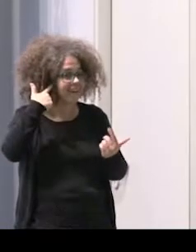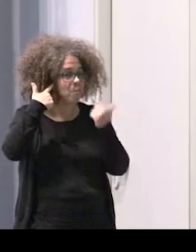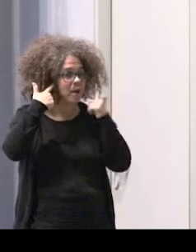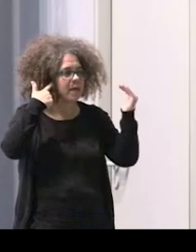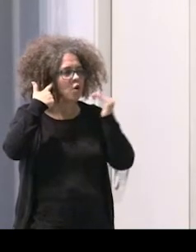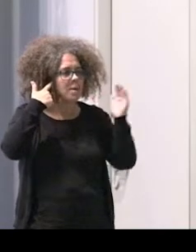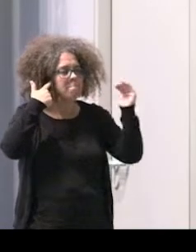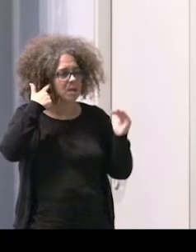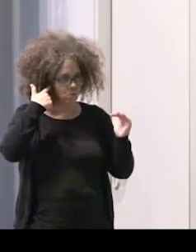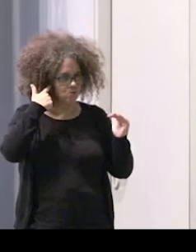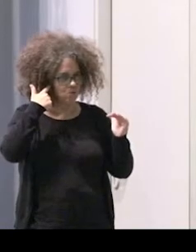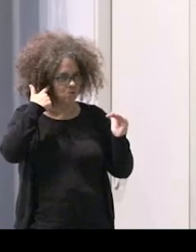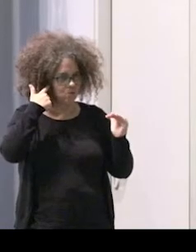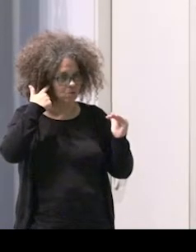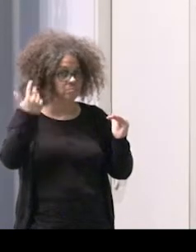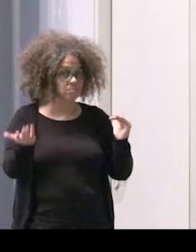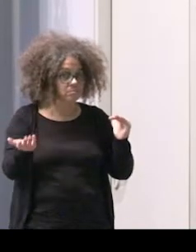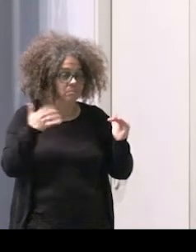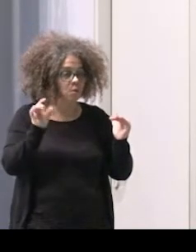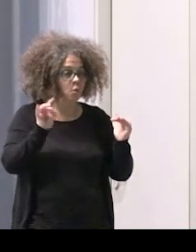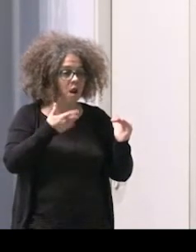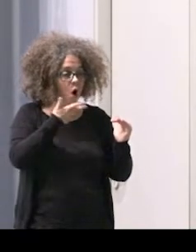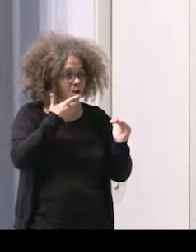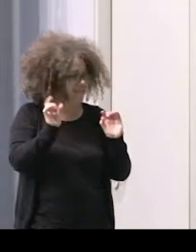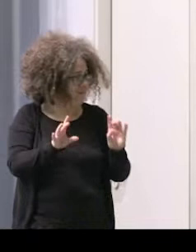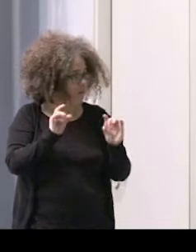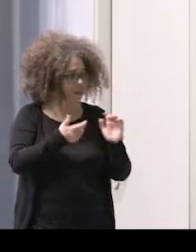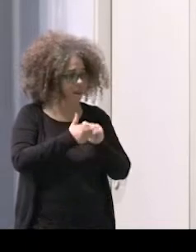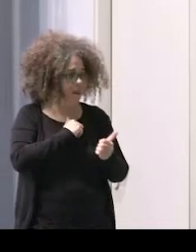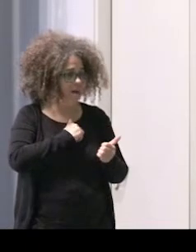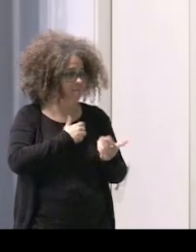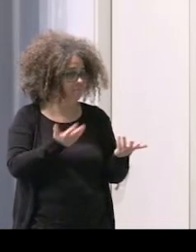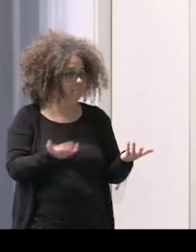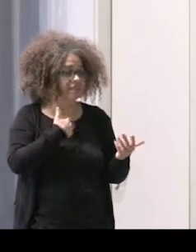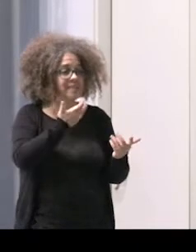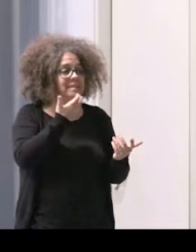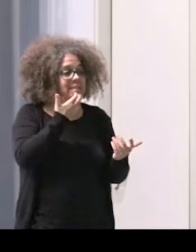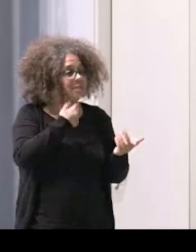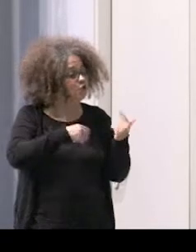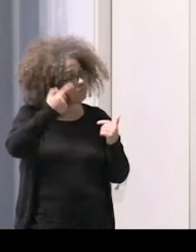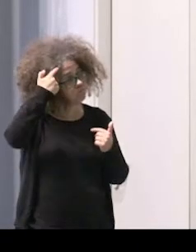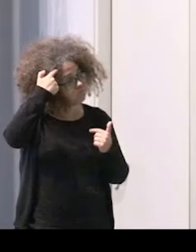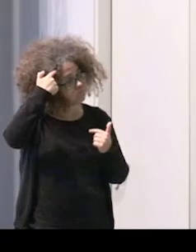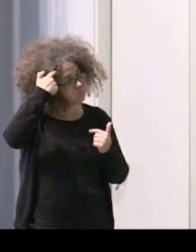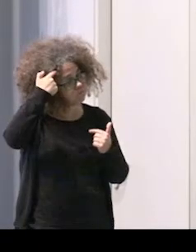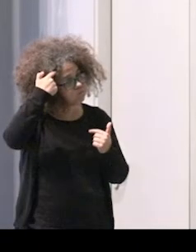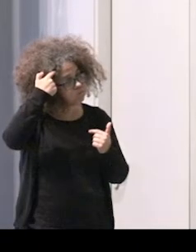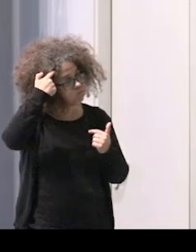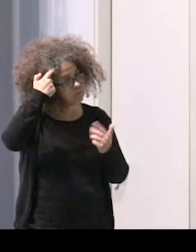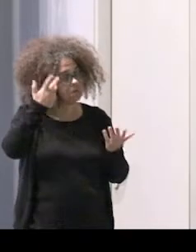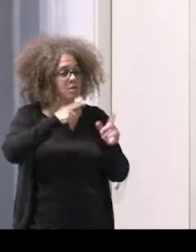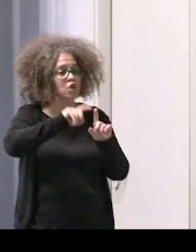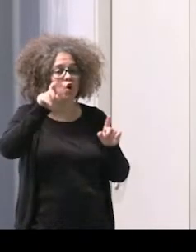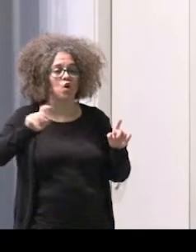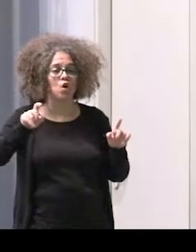haciendo. Igual que ocurre en el oído sano. Si yo hiciera una audiometría tonal en el oído derecho con ruido en el